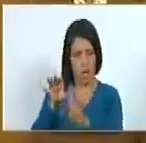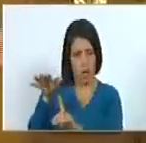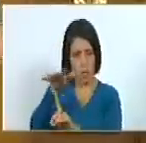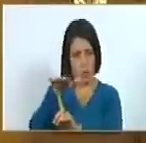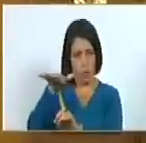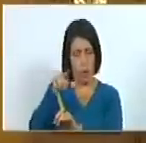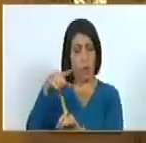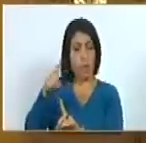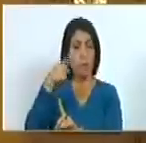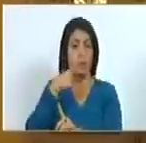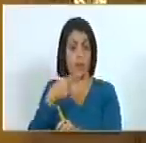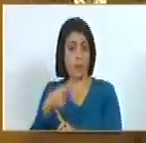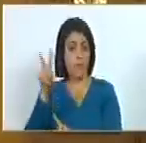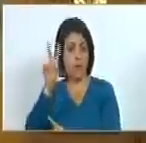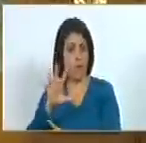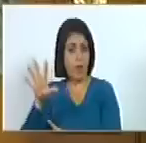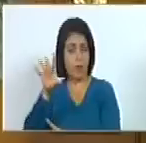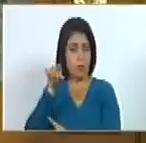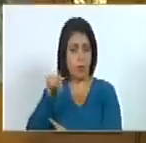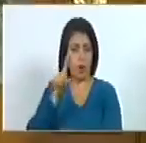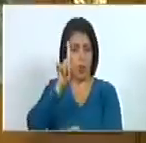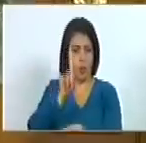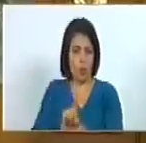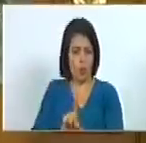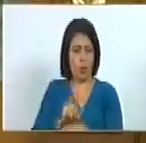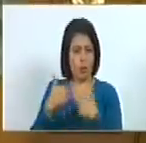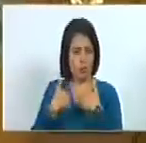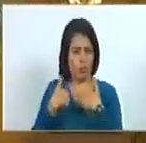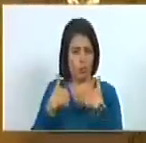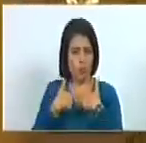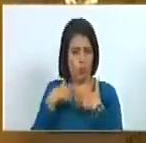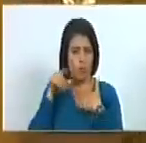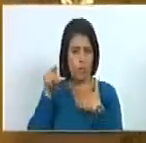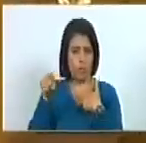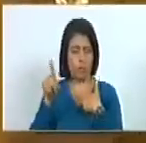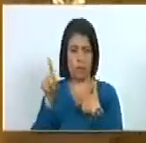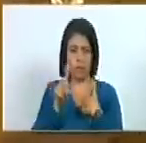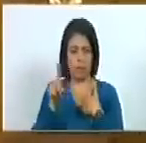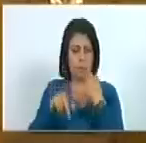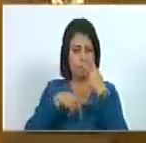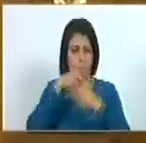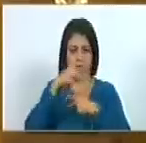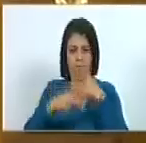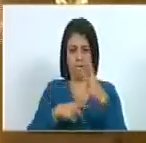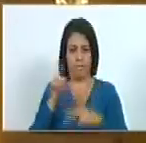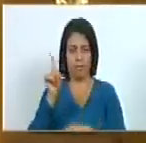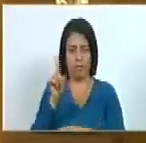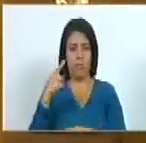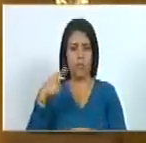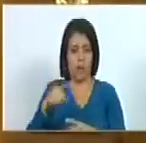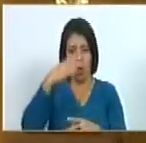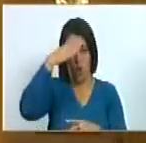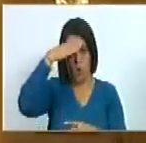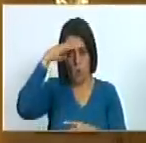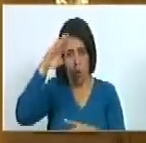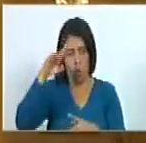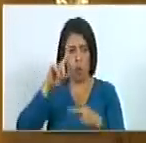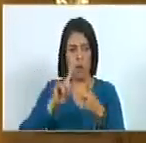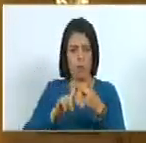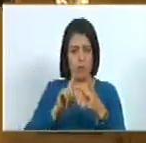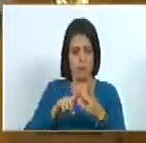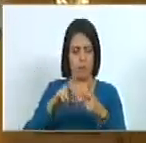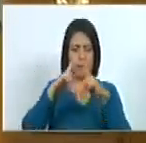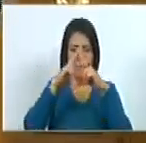Y tenemos que resaltar que Venezuela no es la única víctima de estas políticas. Ahí tenemos a Cuba, tenemos